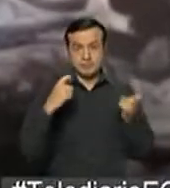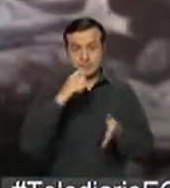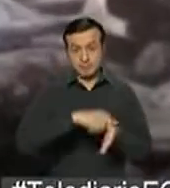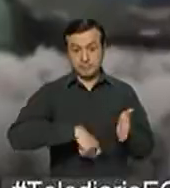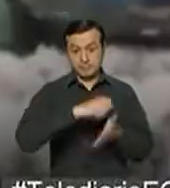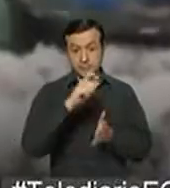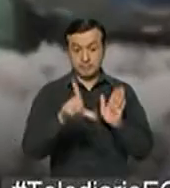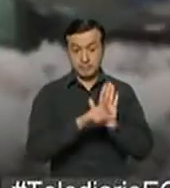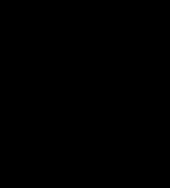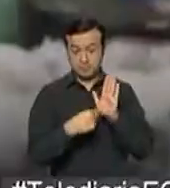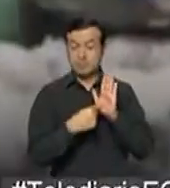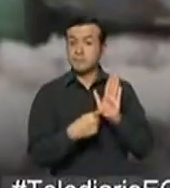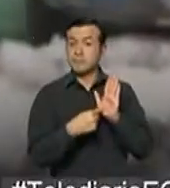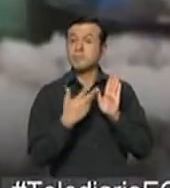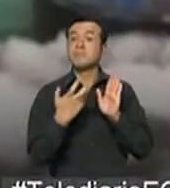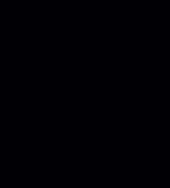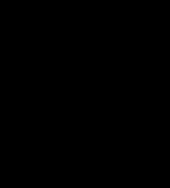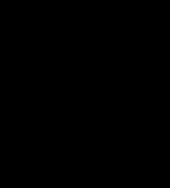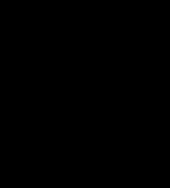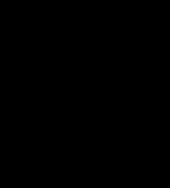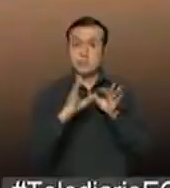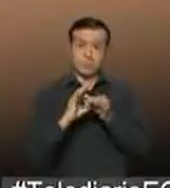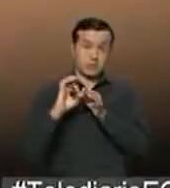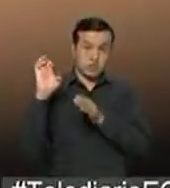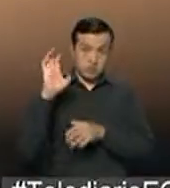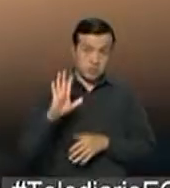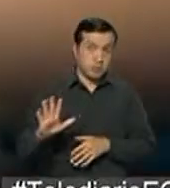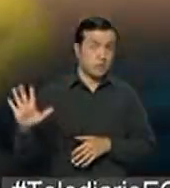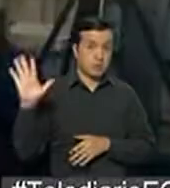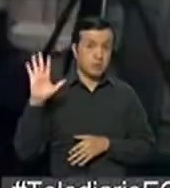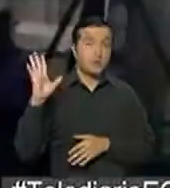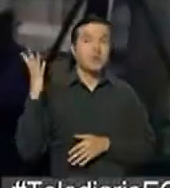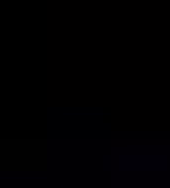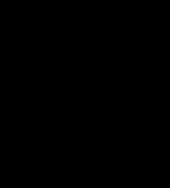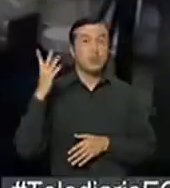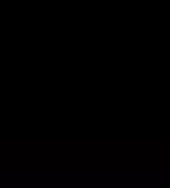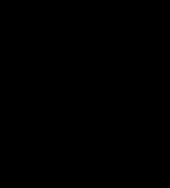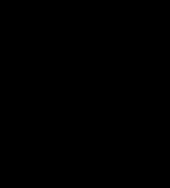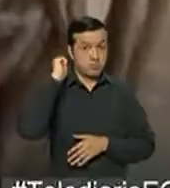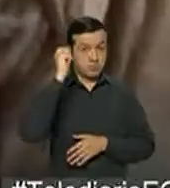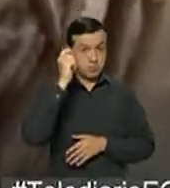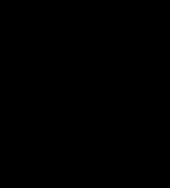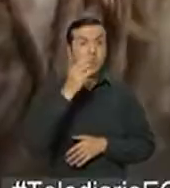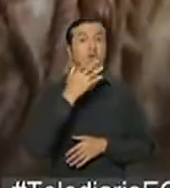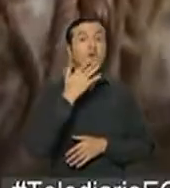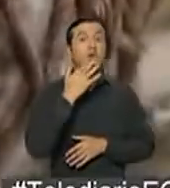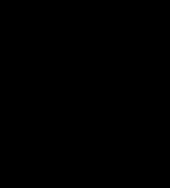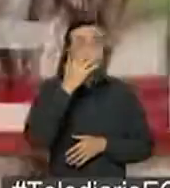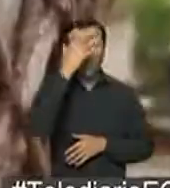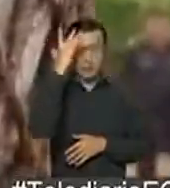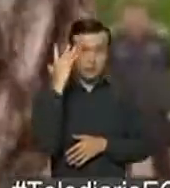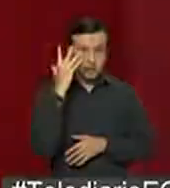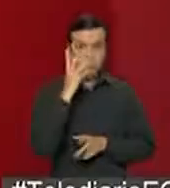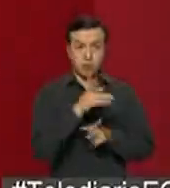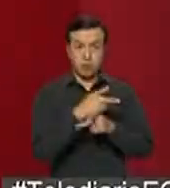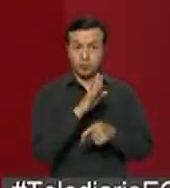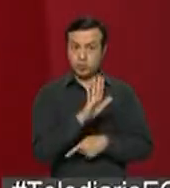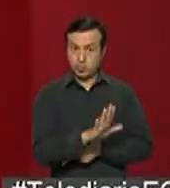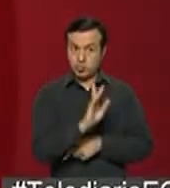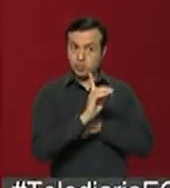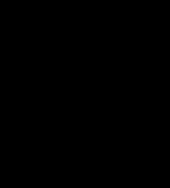aprobación de esta normativa se espera que la Unión Europea revierta la tarjeta amarilla al segmento productivo.